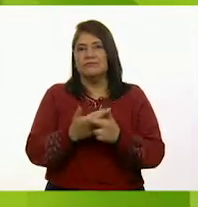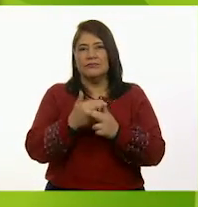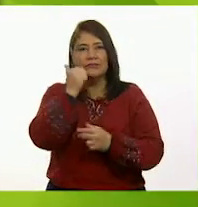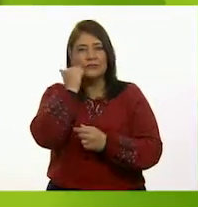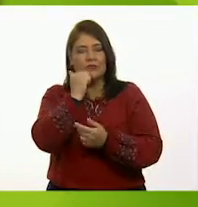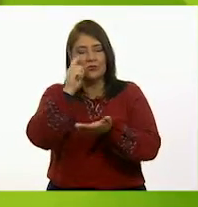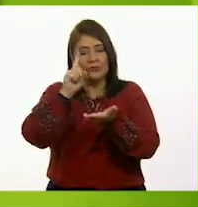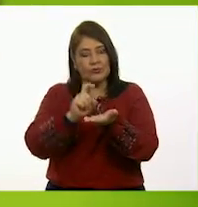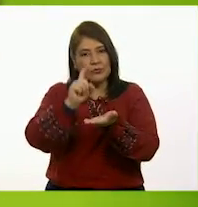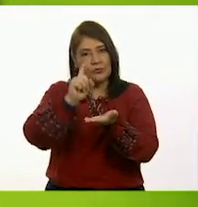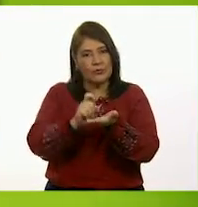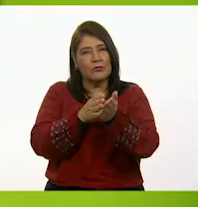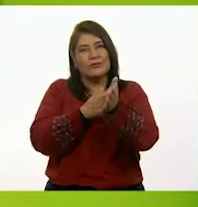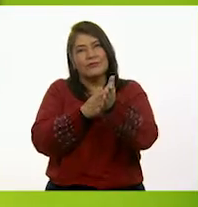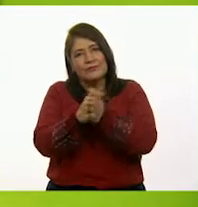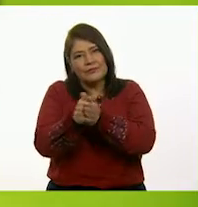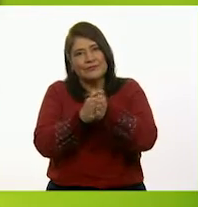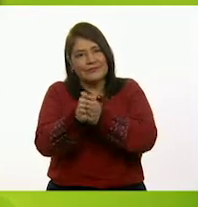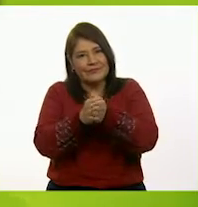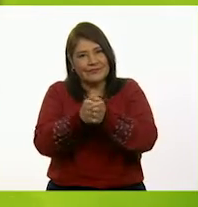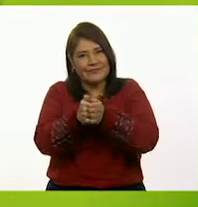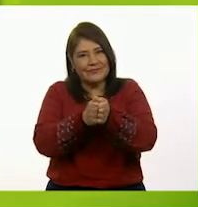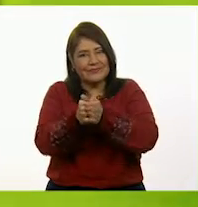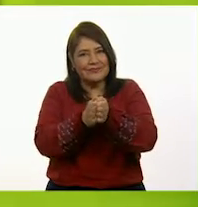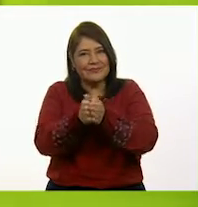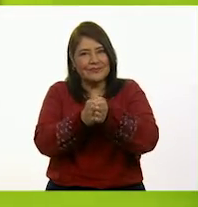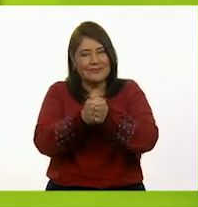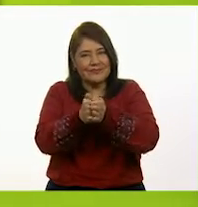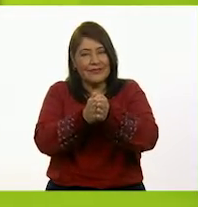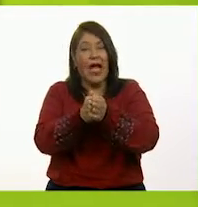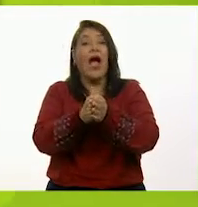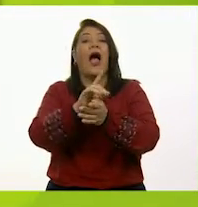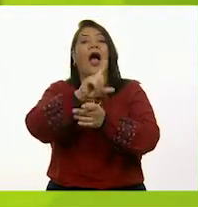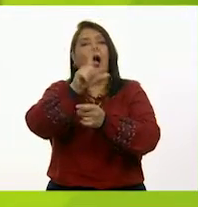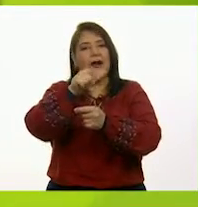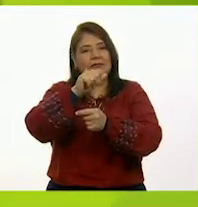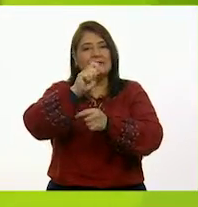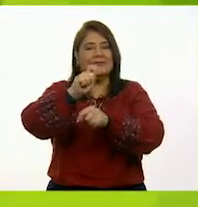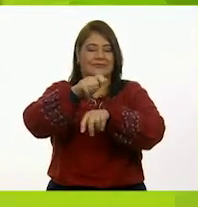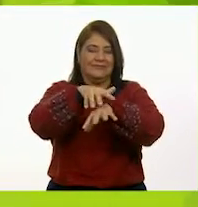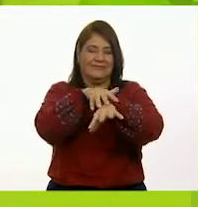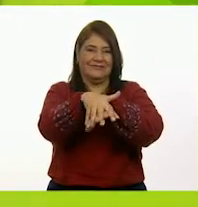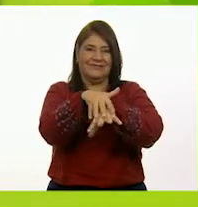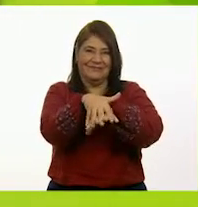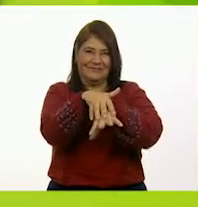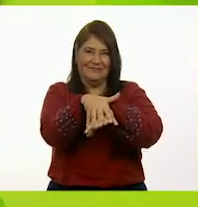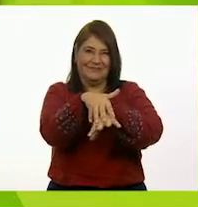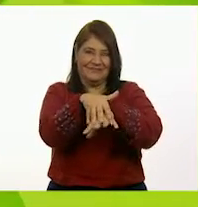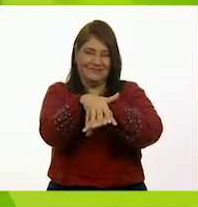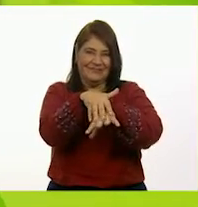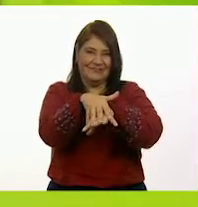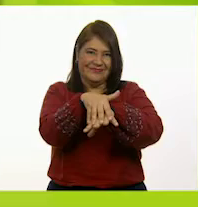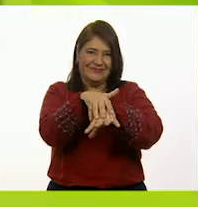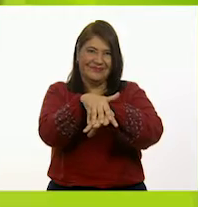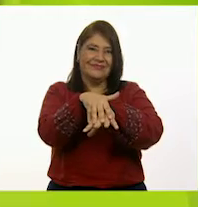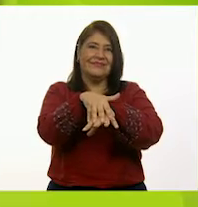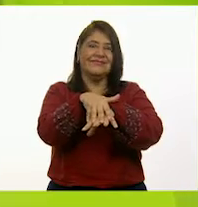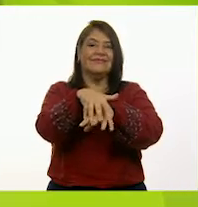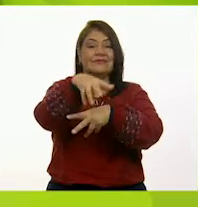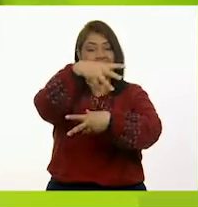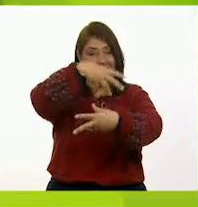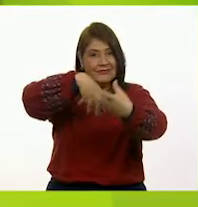jabón. Frota tus palmas una con la otra. Ahora, frota la palma de una de tus manos contra el dorso de la